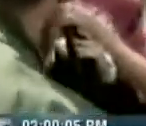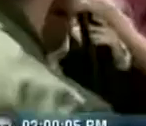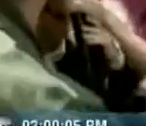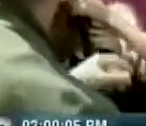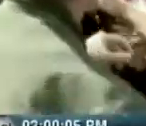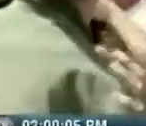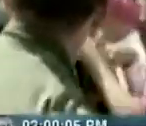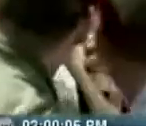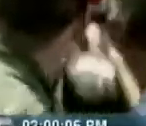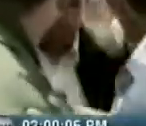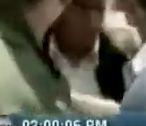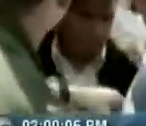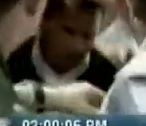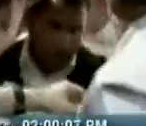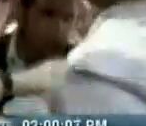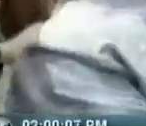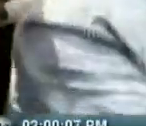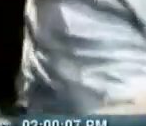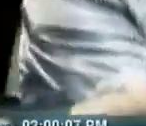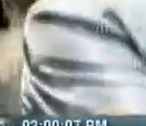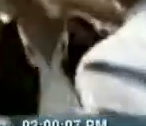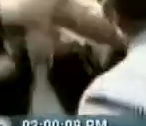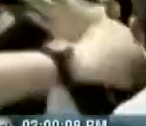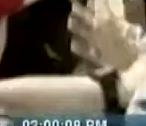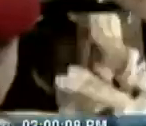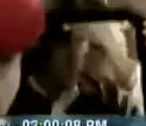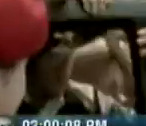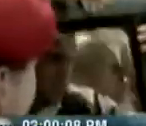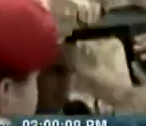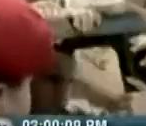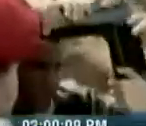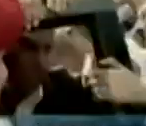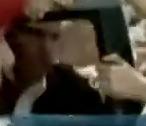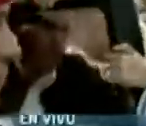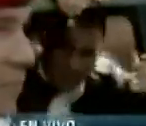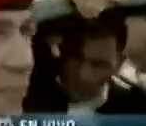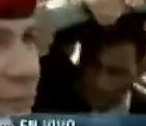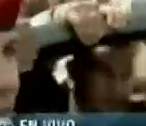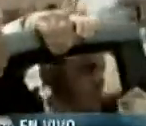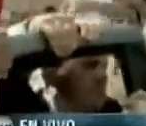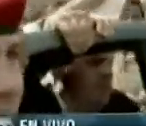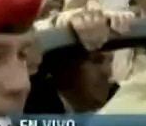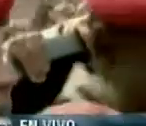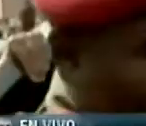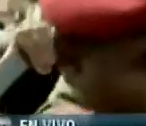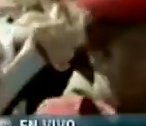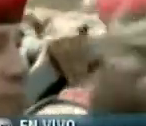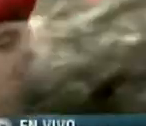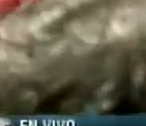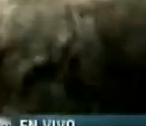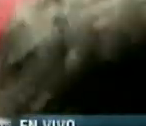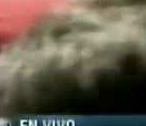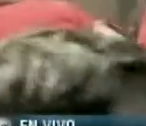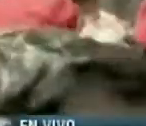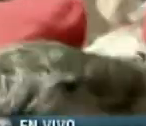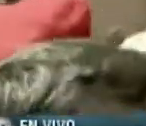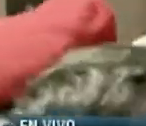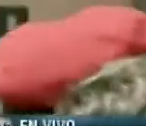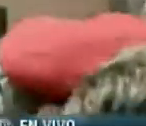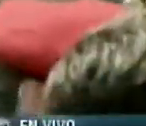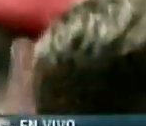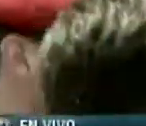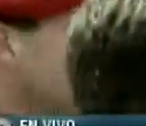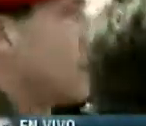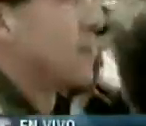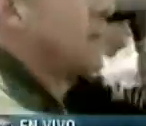justamente a esta jornada. Una jornada histórica que se enmarca en nuestra Constitución. Como lo dice la Carta Magna, ante la